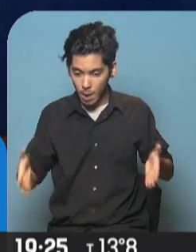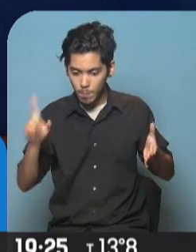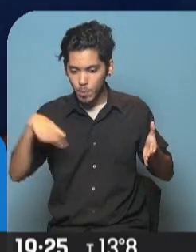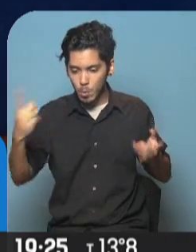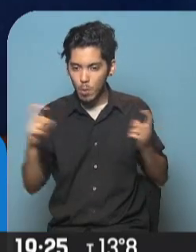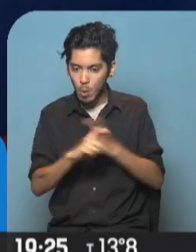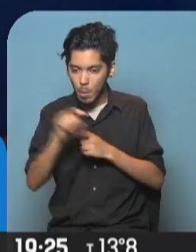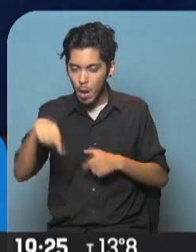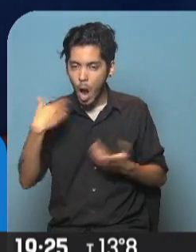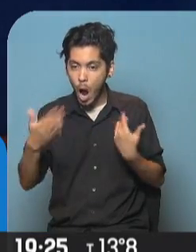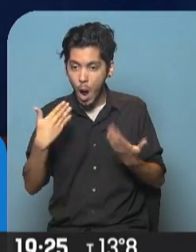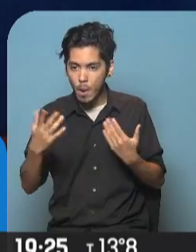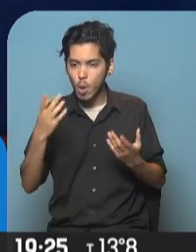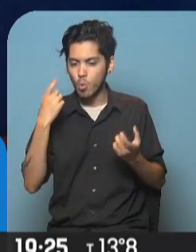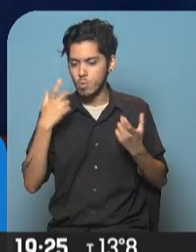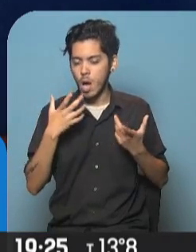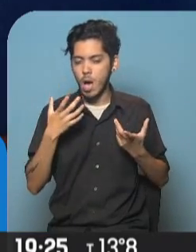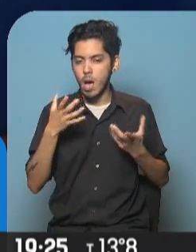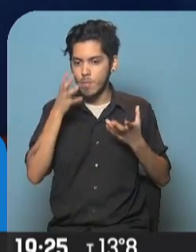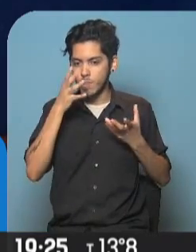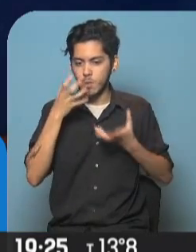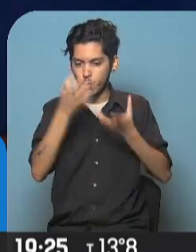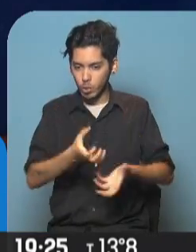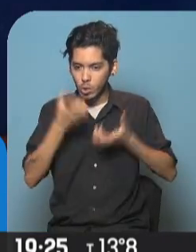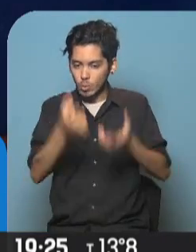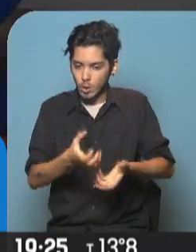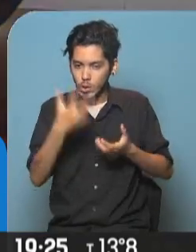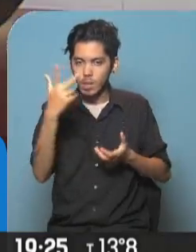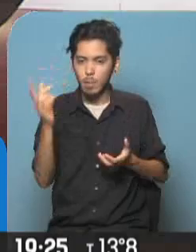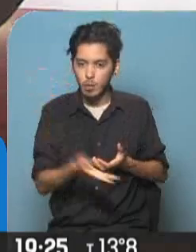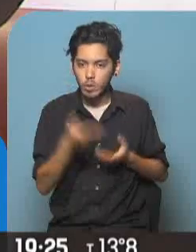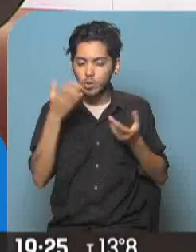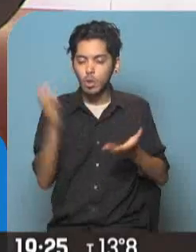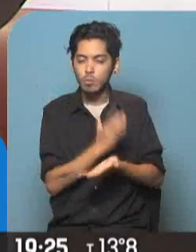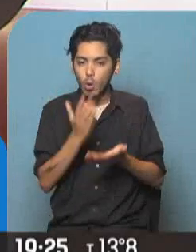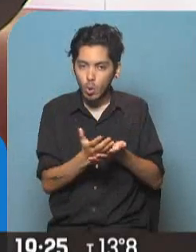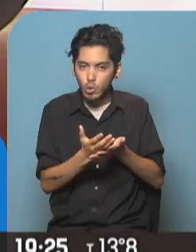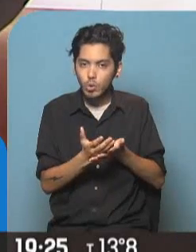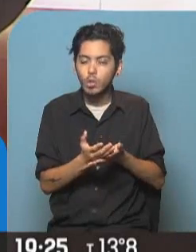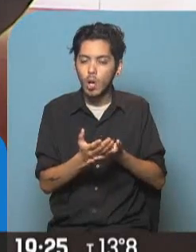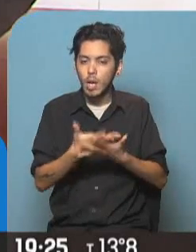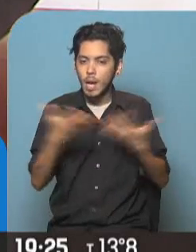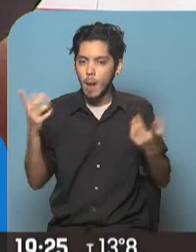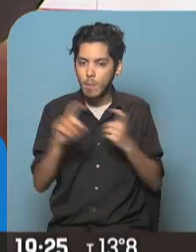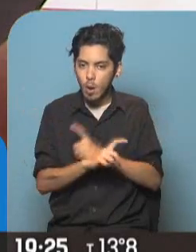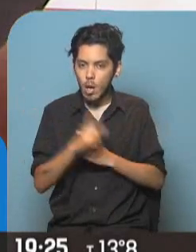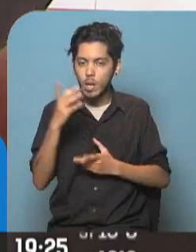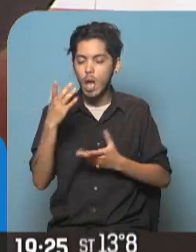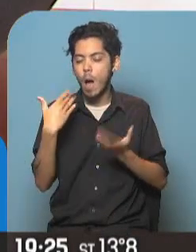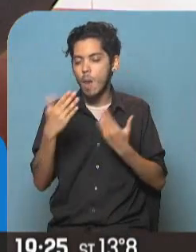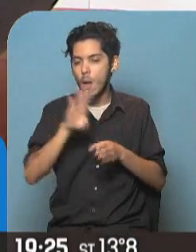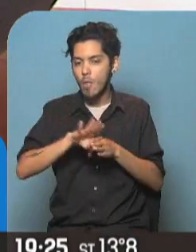que se está debatiendo ahora no una carga de subsidios de 3% del producto que fue el gran problema y lo que explicaba el déficit fiscal